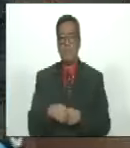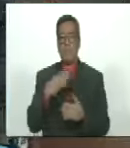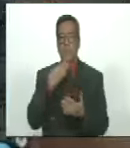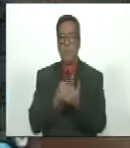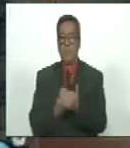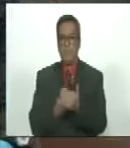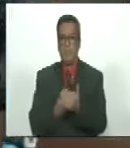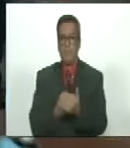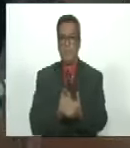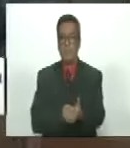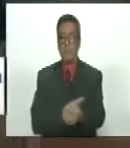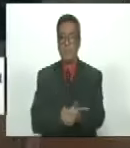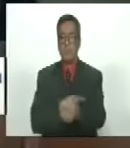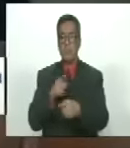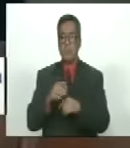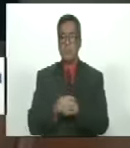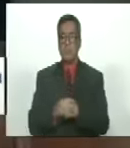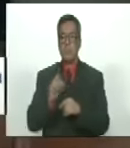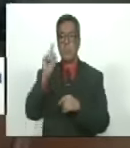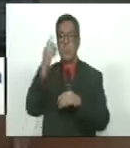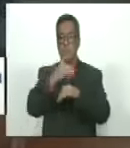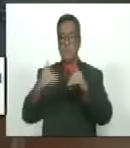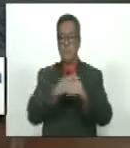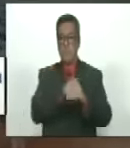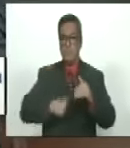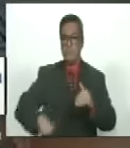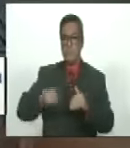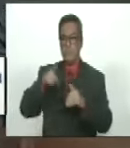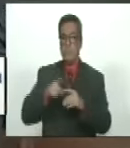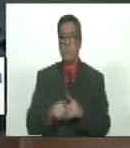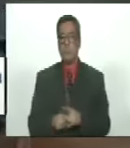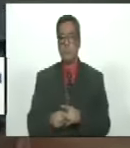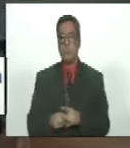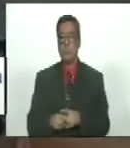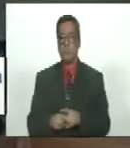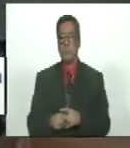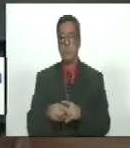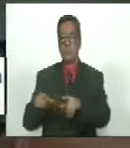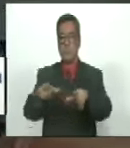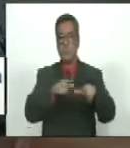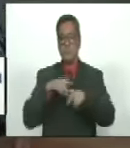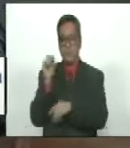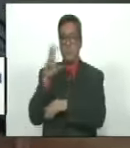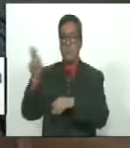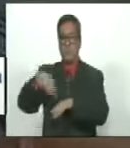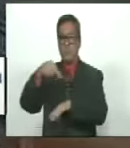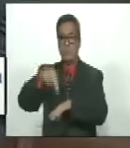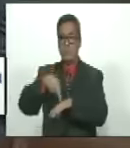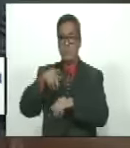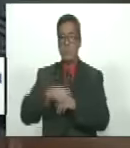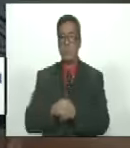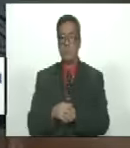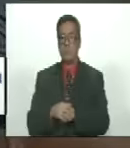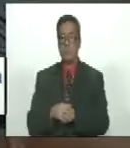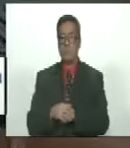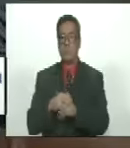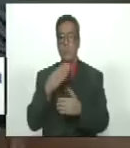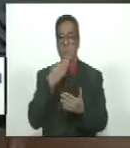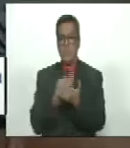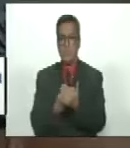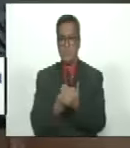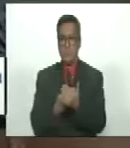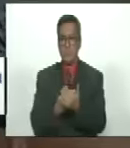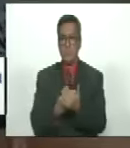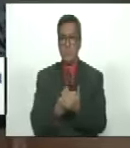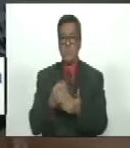Gracias, hermano primer vicepresidente de nuestra soberana Asamblea Nacional. Gracias